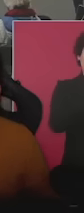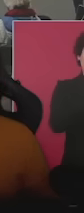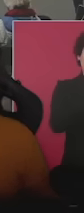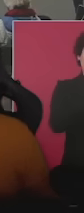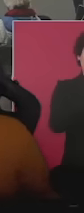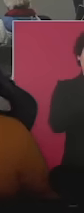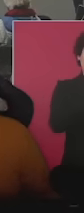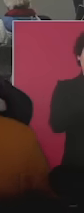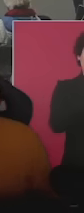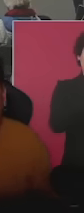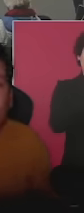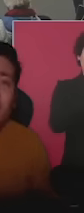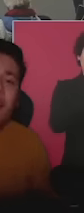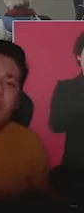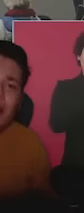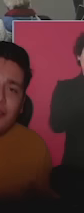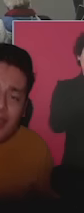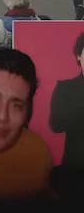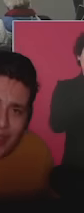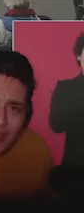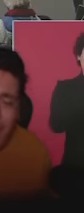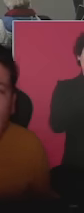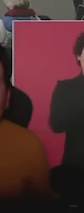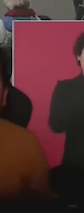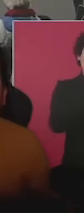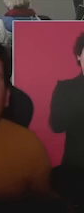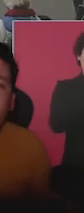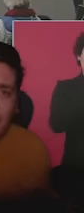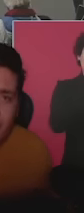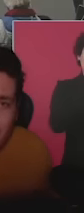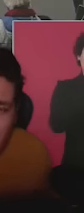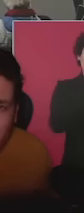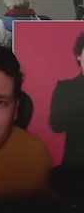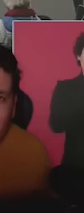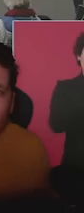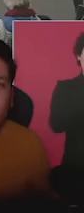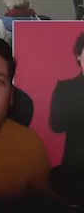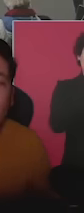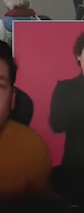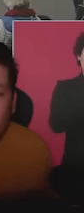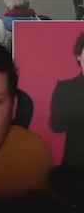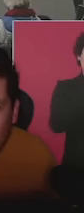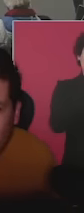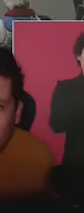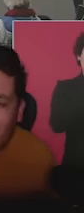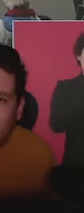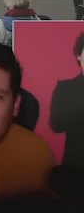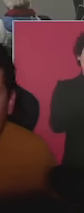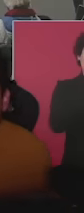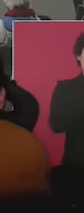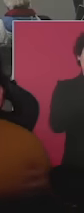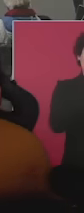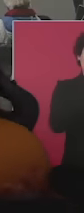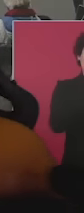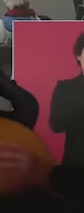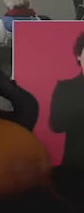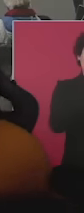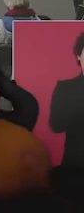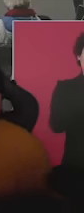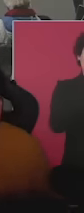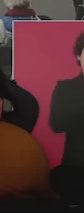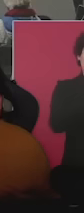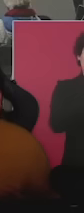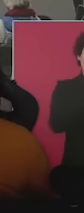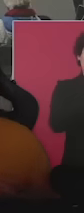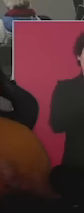mexicanos porque como les digo pues hay una estrategia hay una campaña mediática en contra del presidente Andrés Manuel y